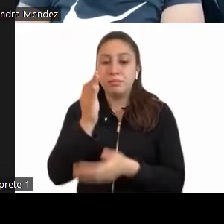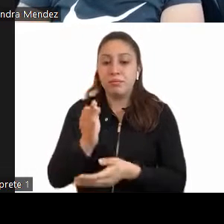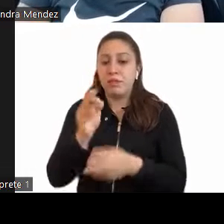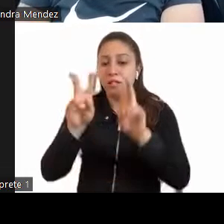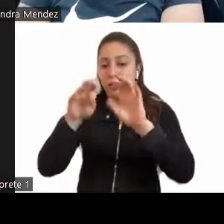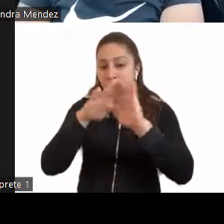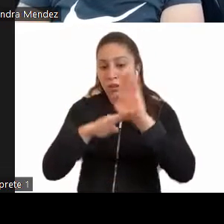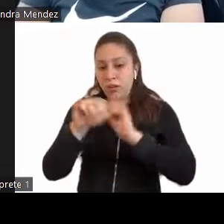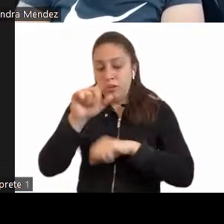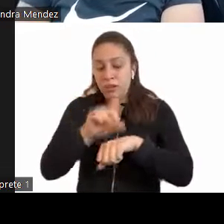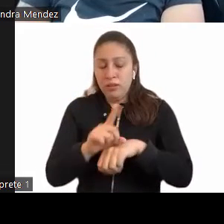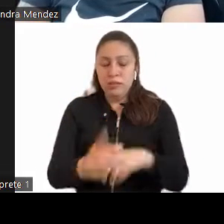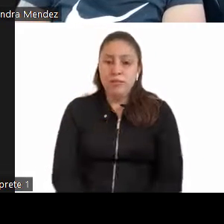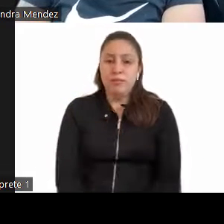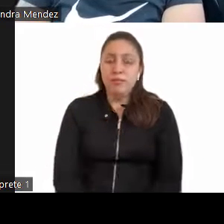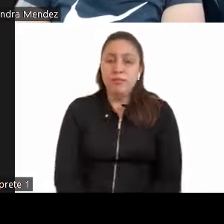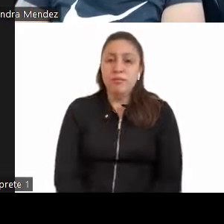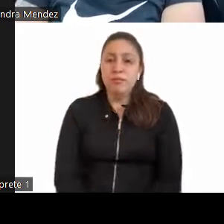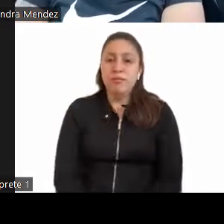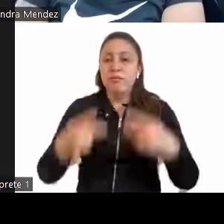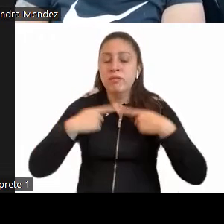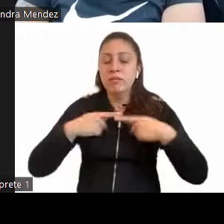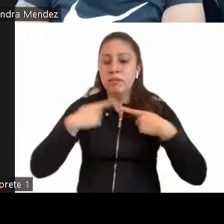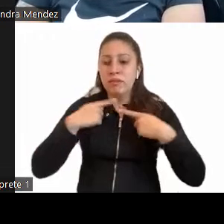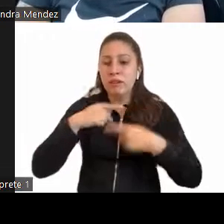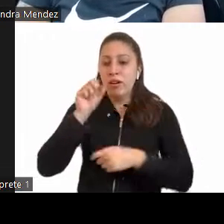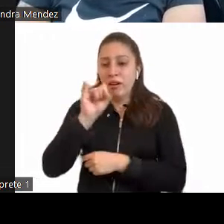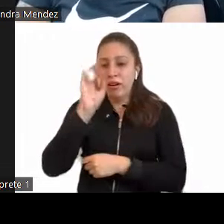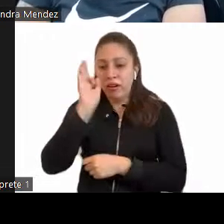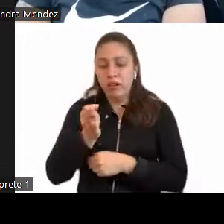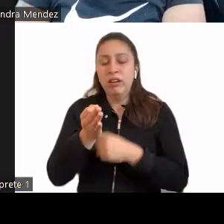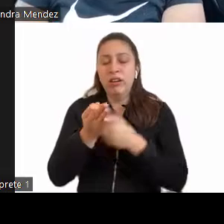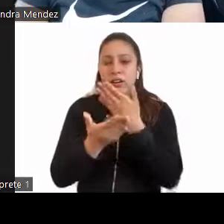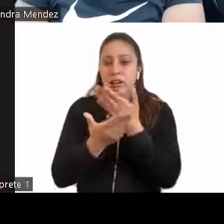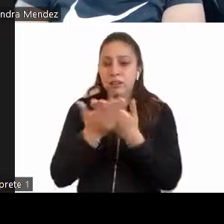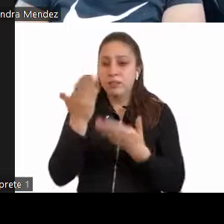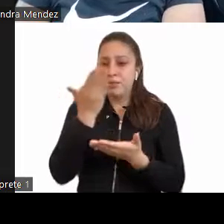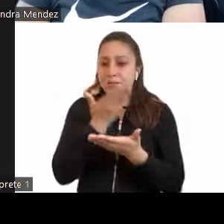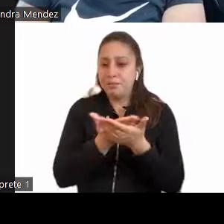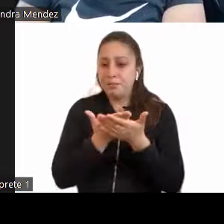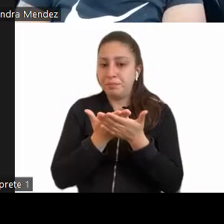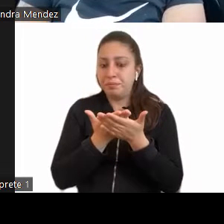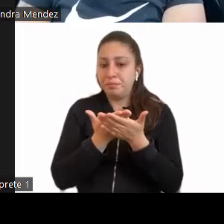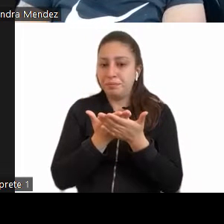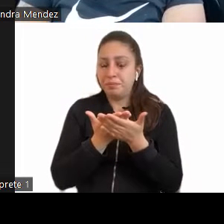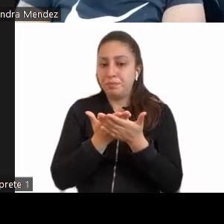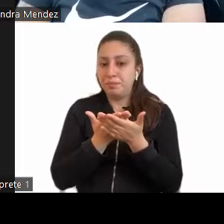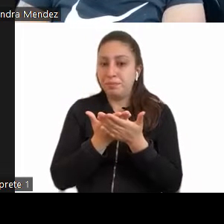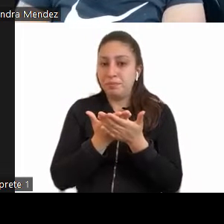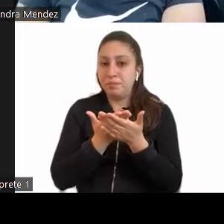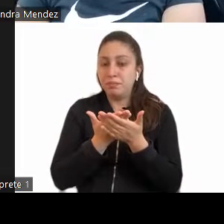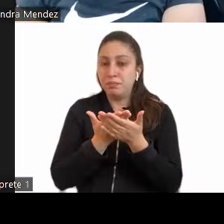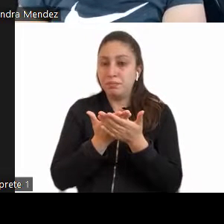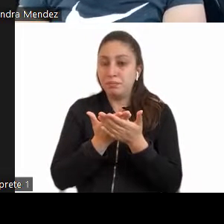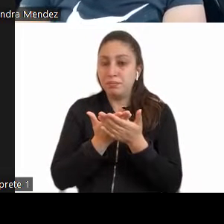día. Quienes estén de acuerdo en aprobar el orden del día, sírvanse manifestándolo de viva voz. Por